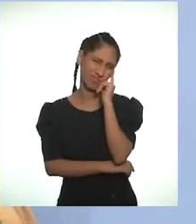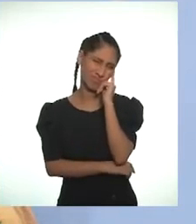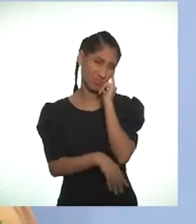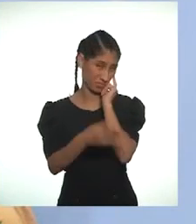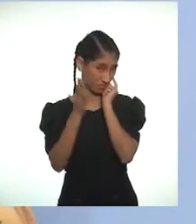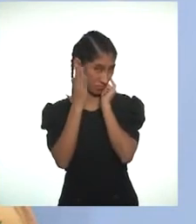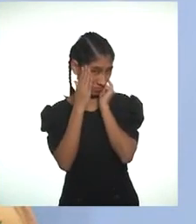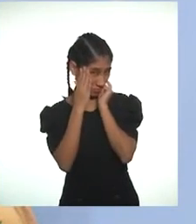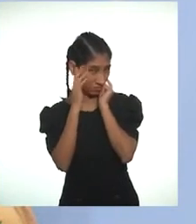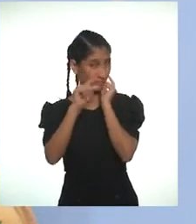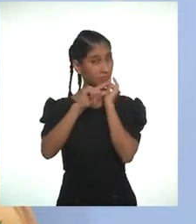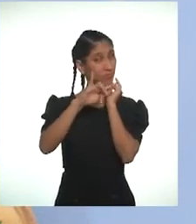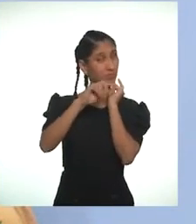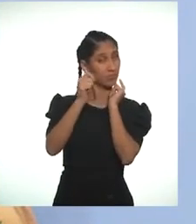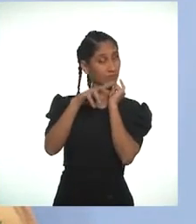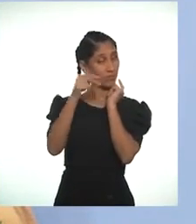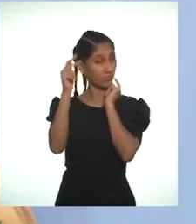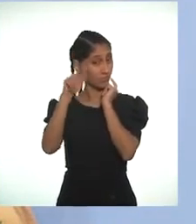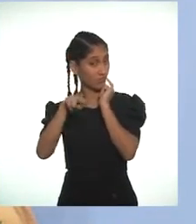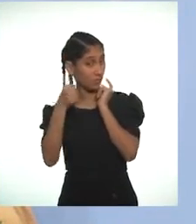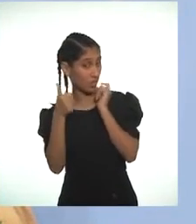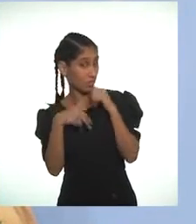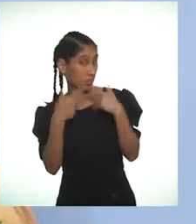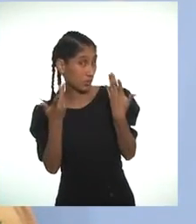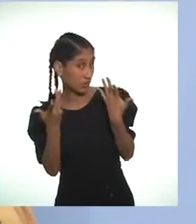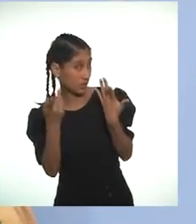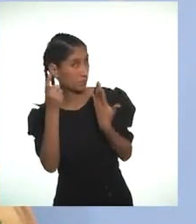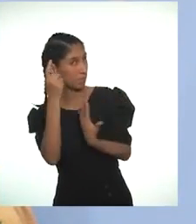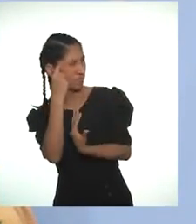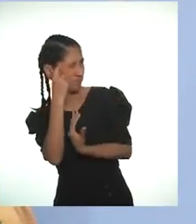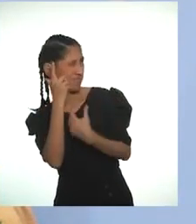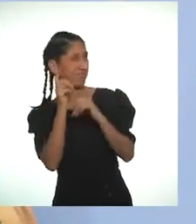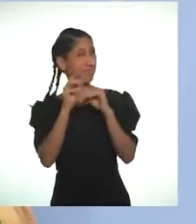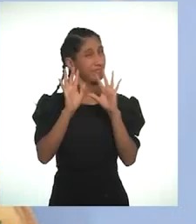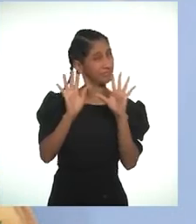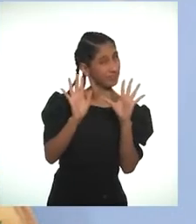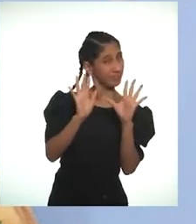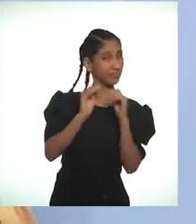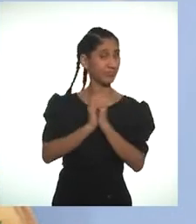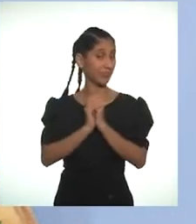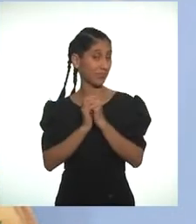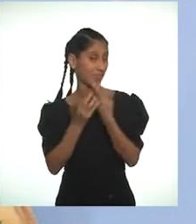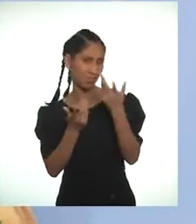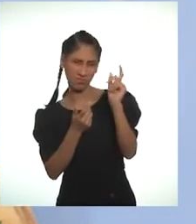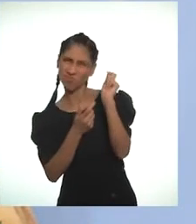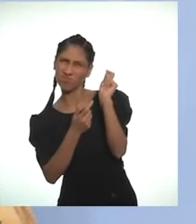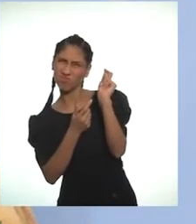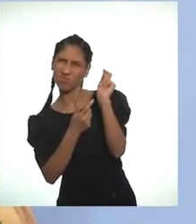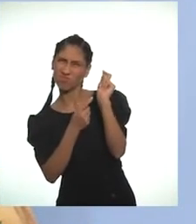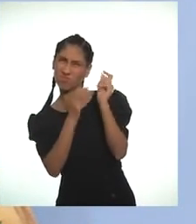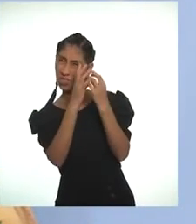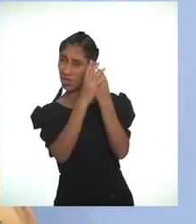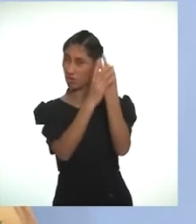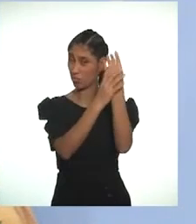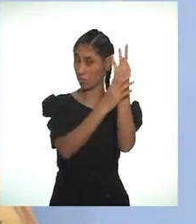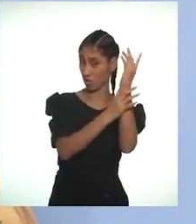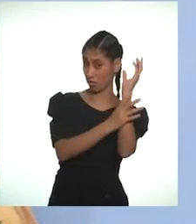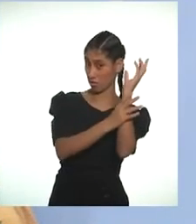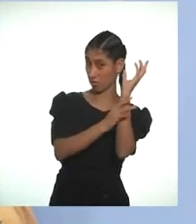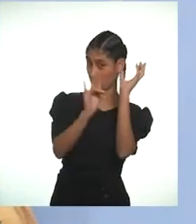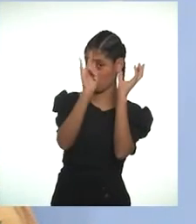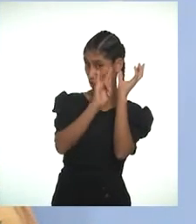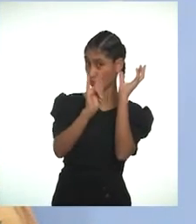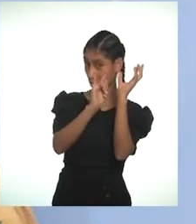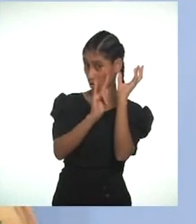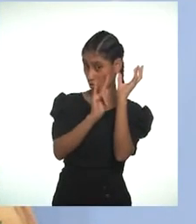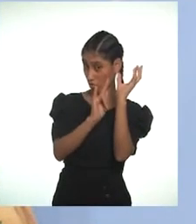¿Sabes, Googleana? Puede ser un poco extraño pensarlo, pero las plantas han sido